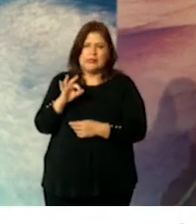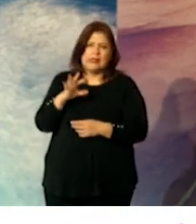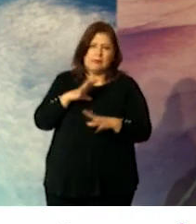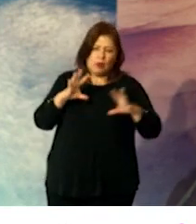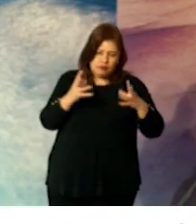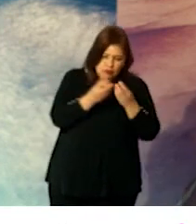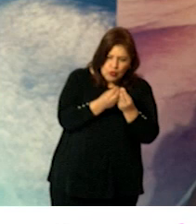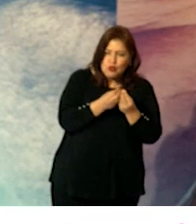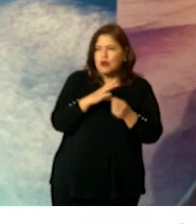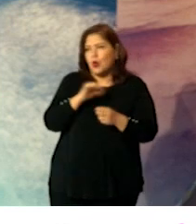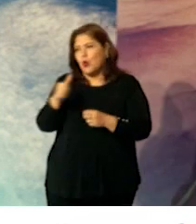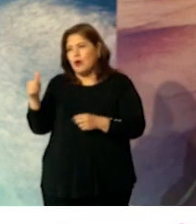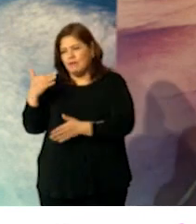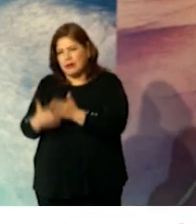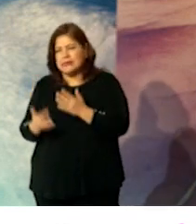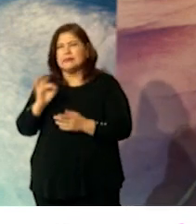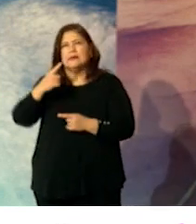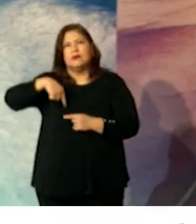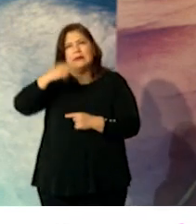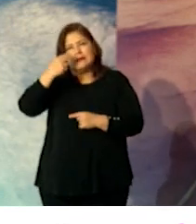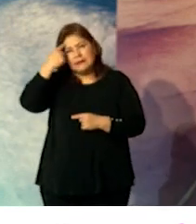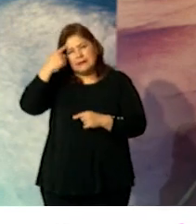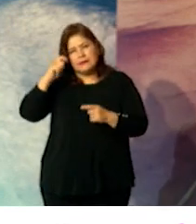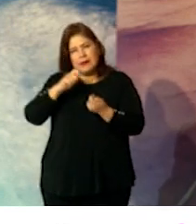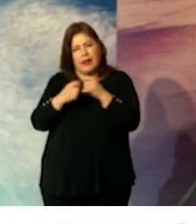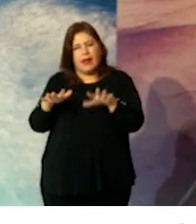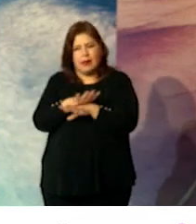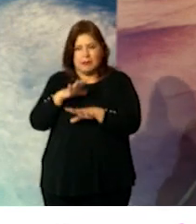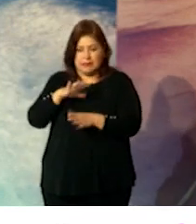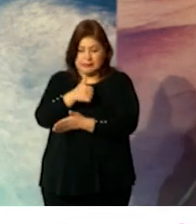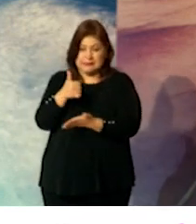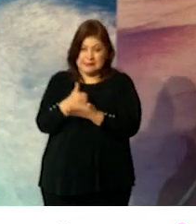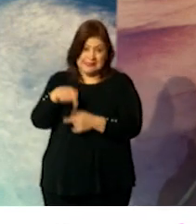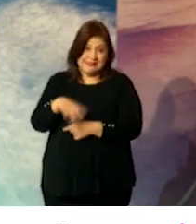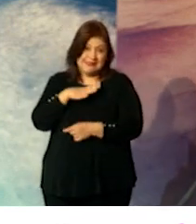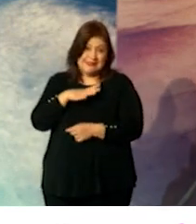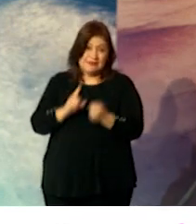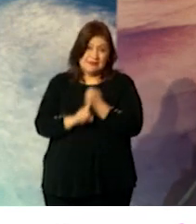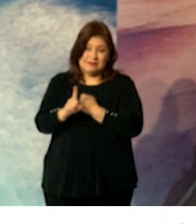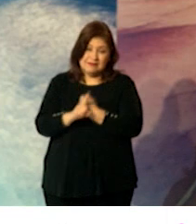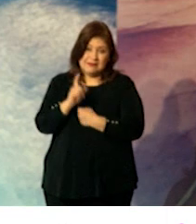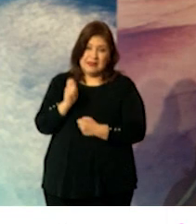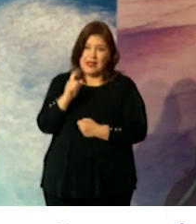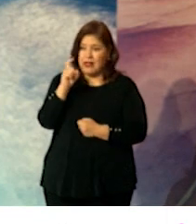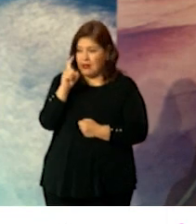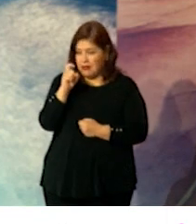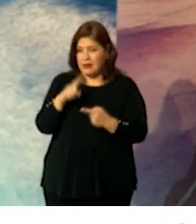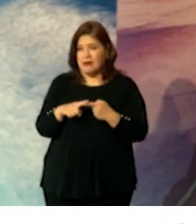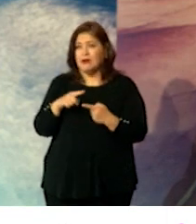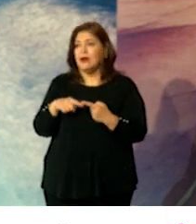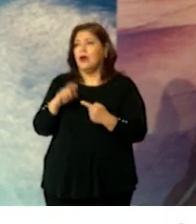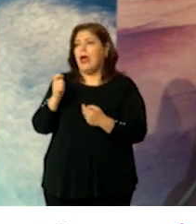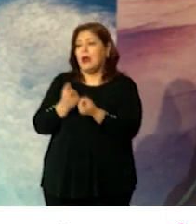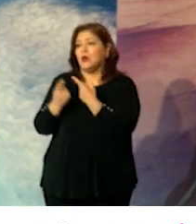no. Entonces creo que si nosotros vemos esta ciudad, que hoy en día estamos en crisis de agua, y el agua que tenemos huele a gasolina, por lo menos en mi